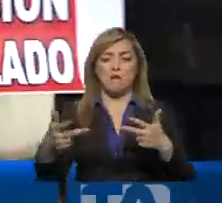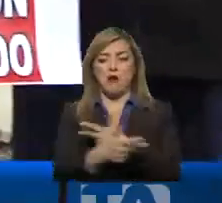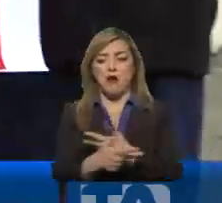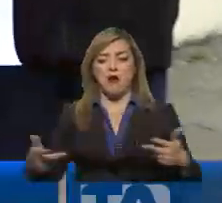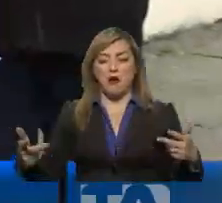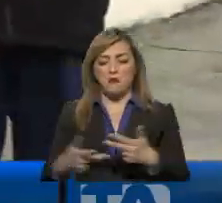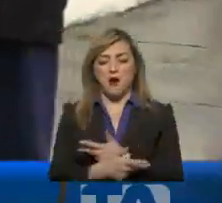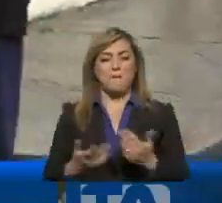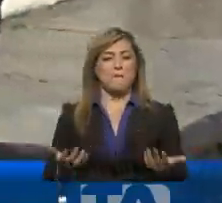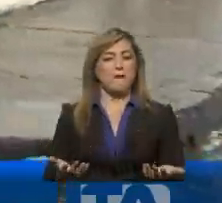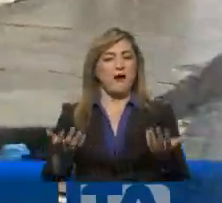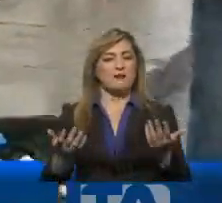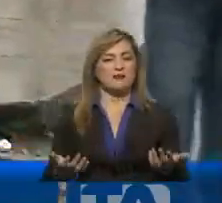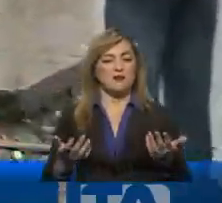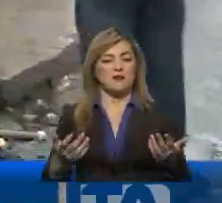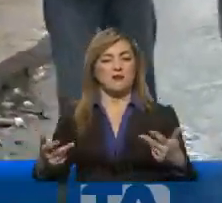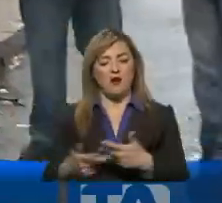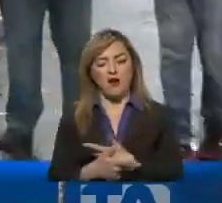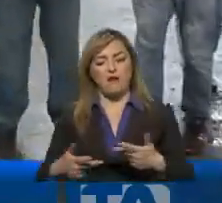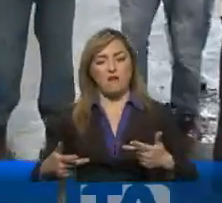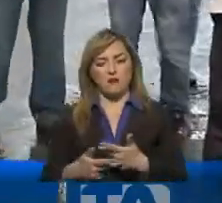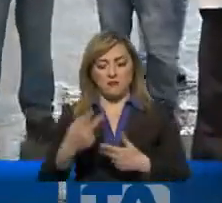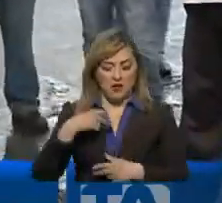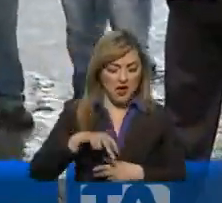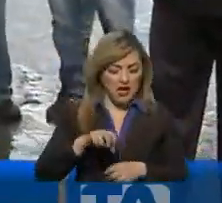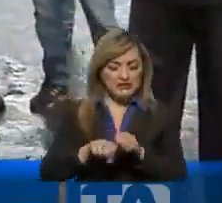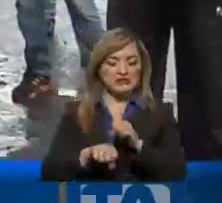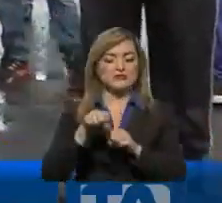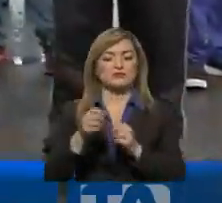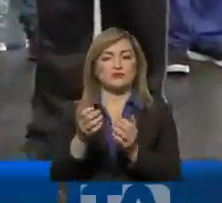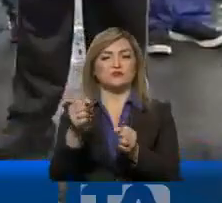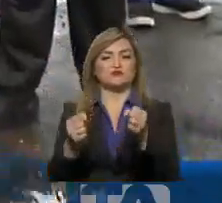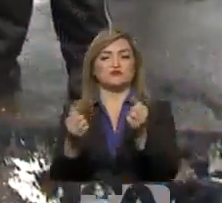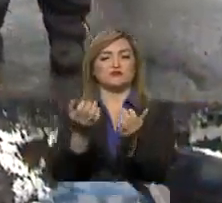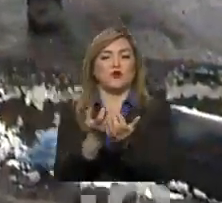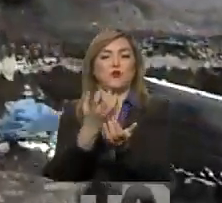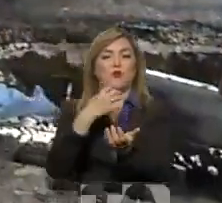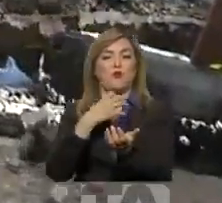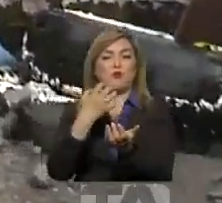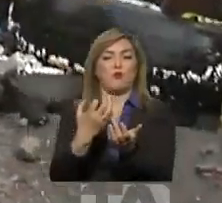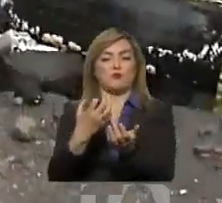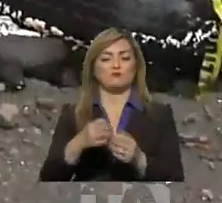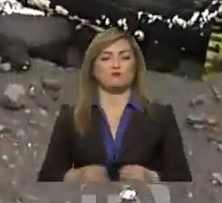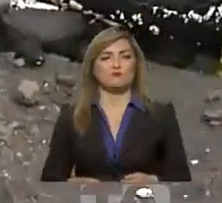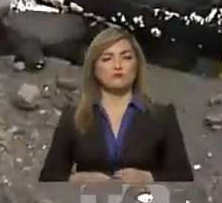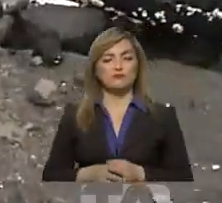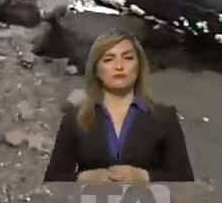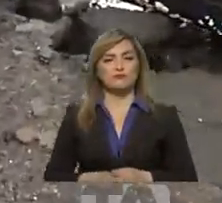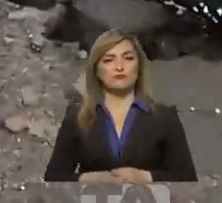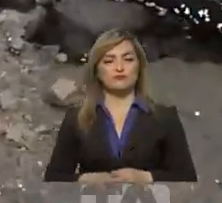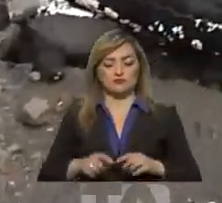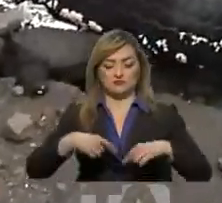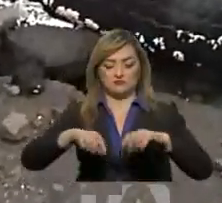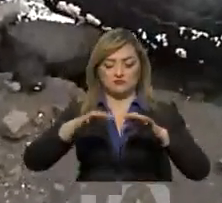este paso de los vehículos pesados, como volquetas, también el paso de volquetas, exactamente, que vienen de las canteras, la